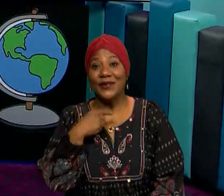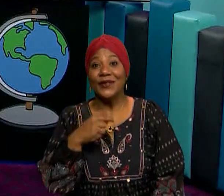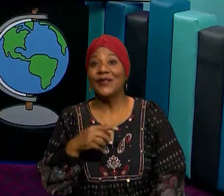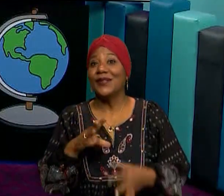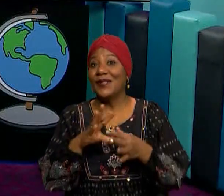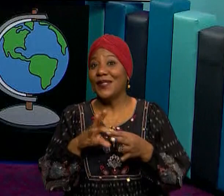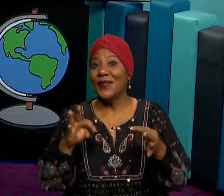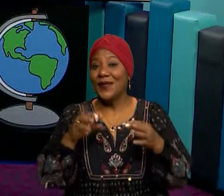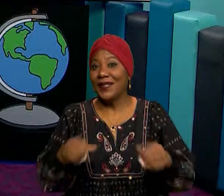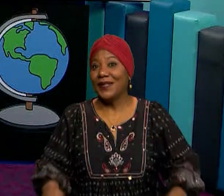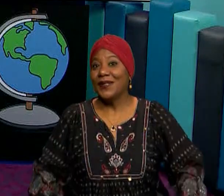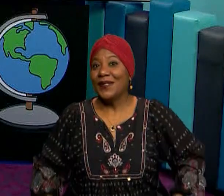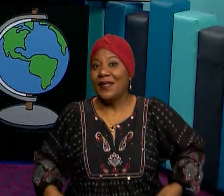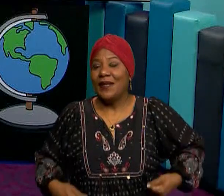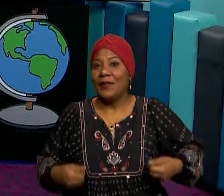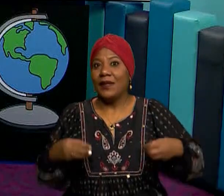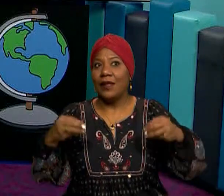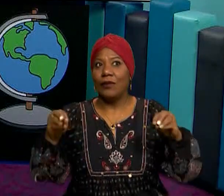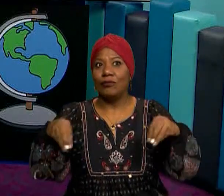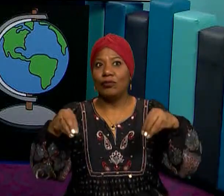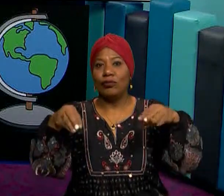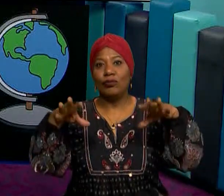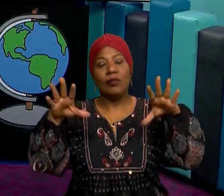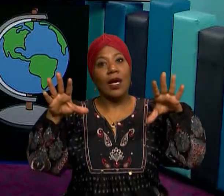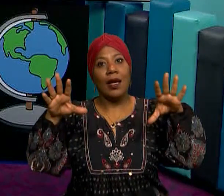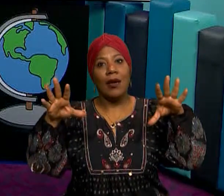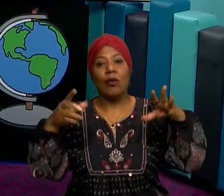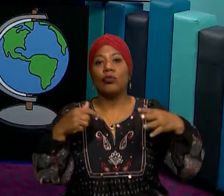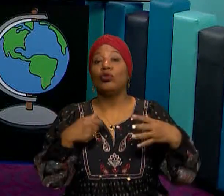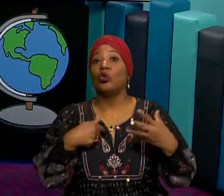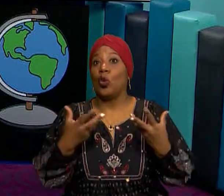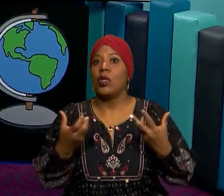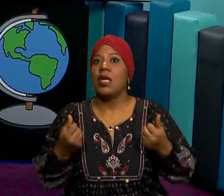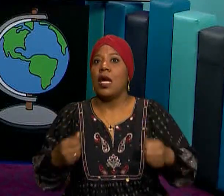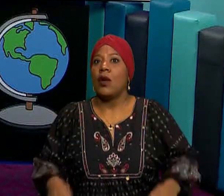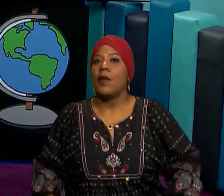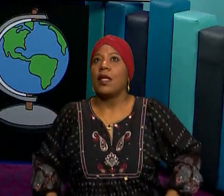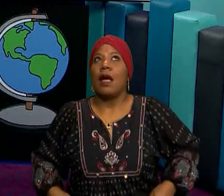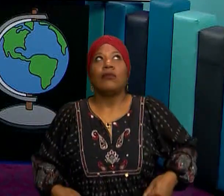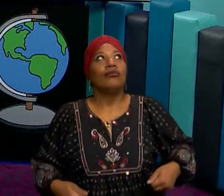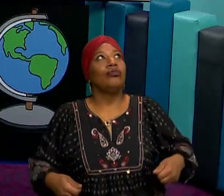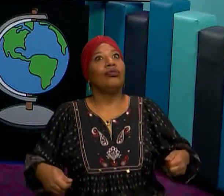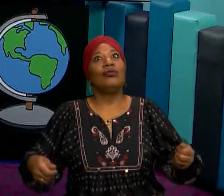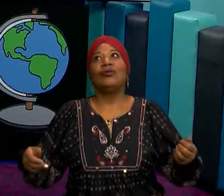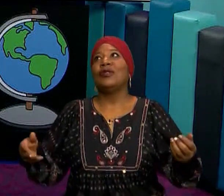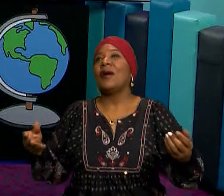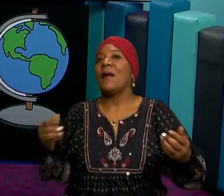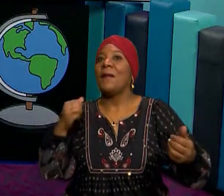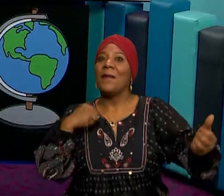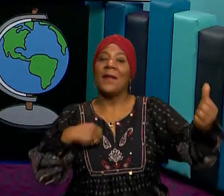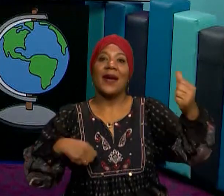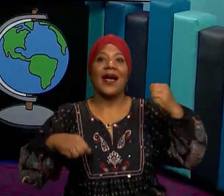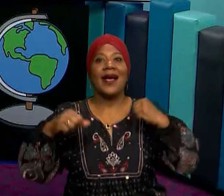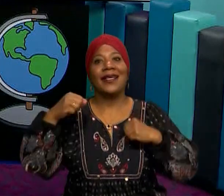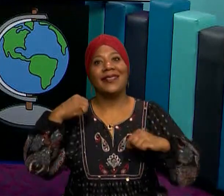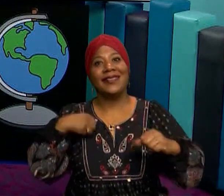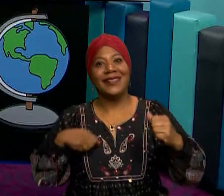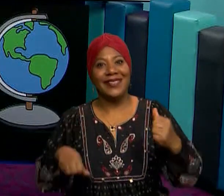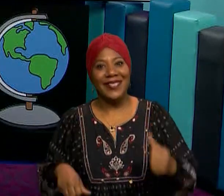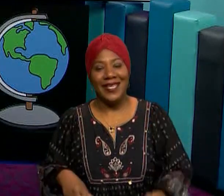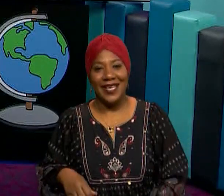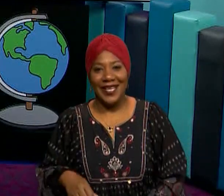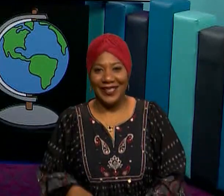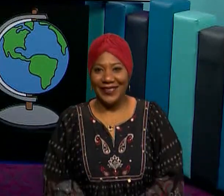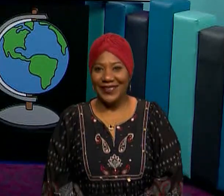pantalón mágico? ¿A cuántos les gustaría tener un pantalón mágico? A mí me encantaría. ¿A dónde no iría yo con un pantalón